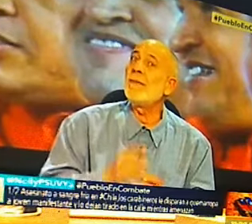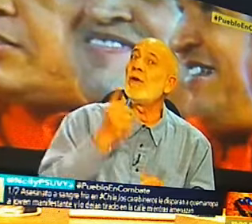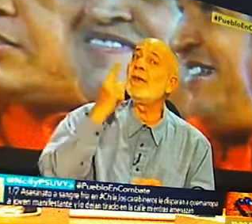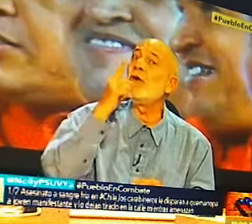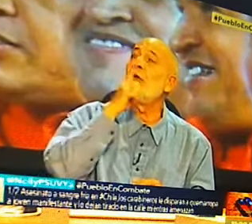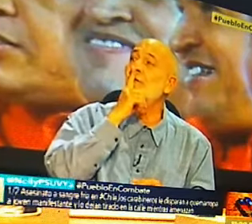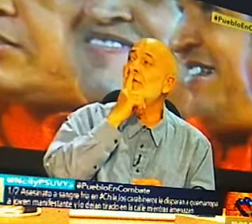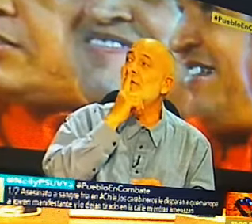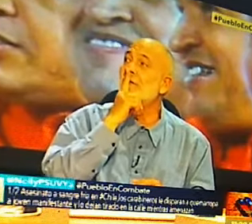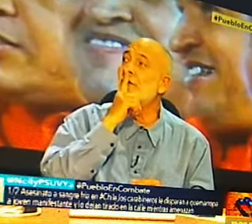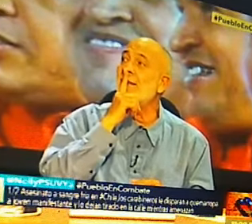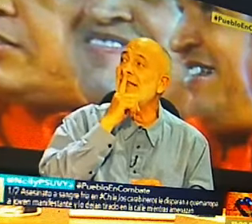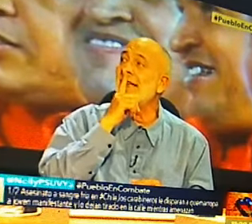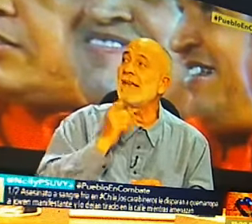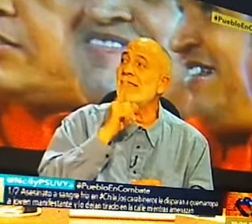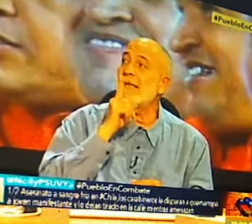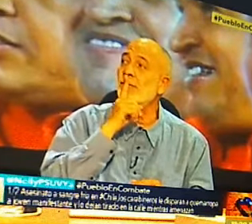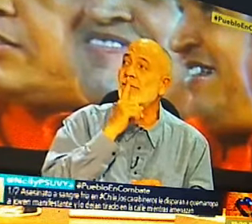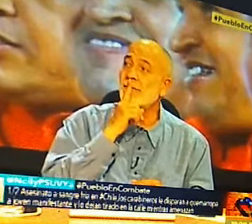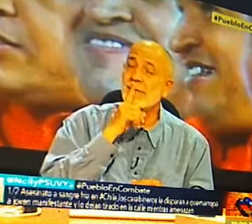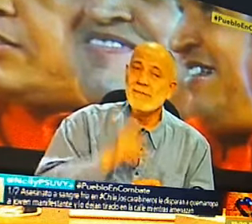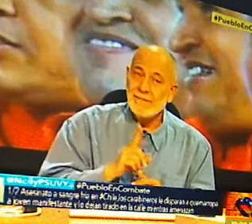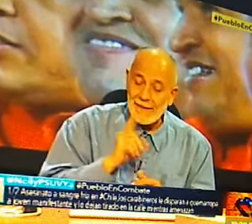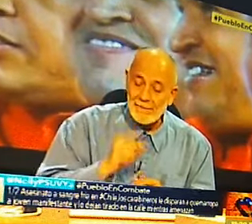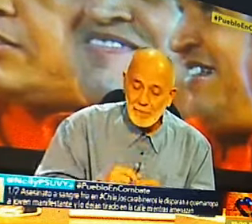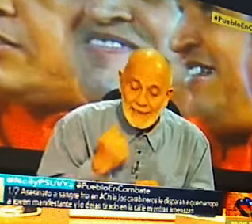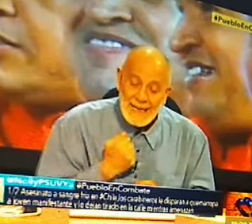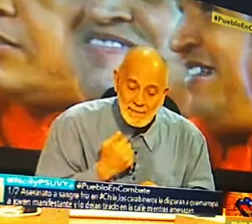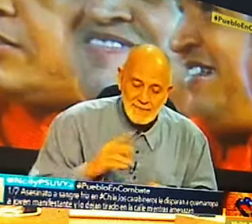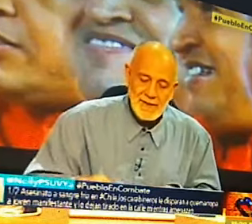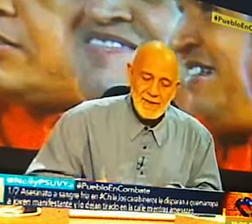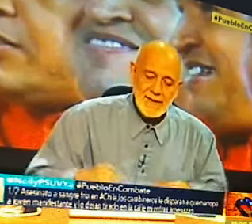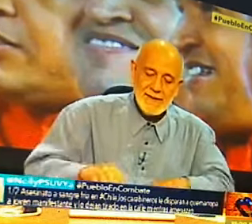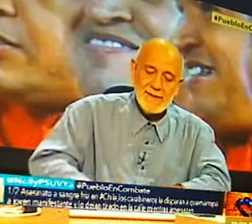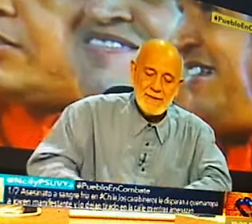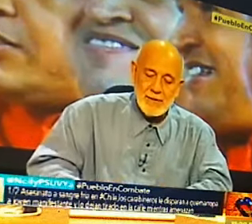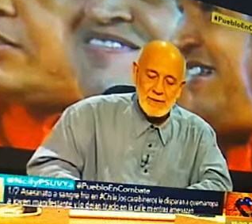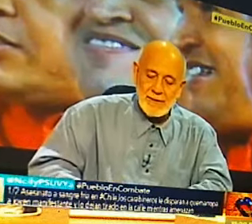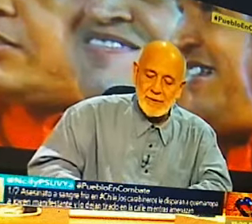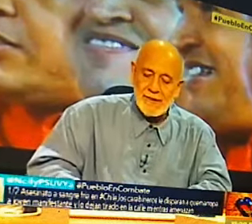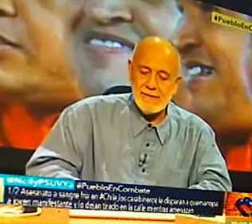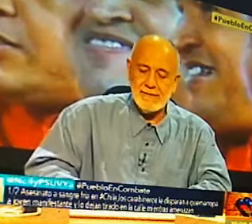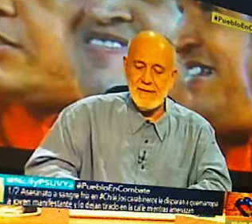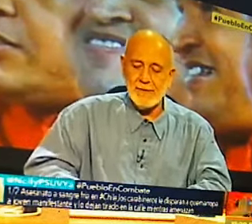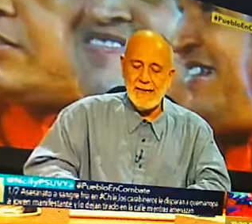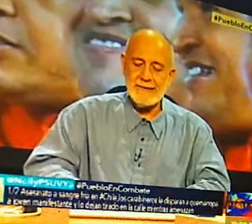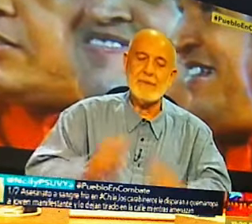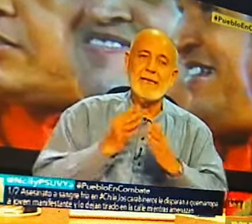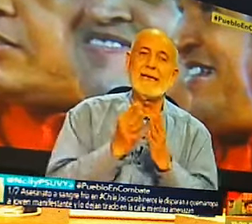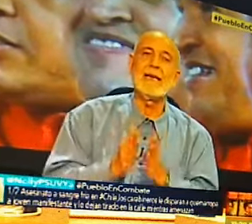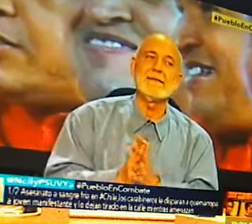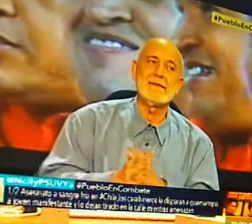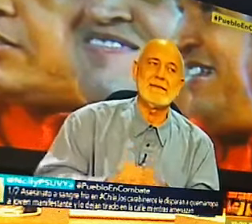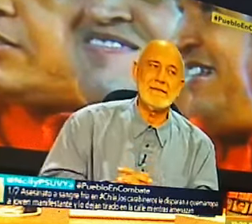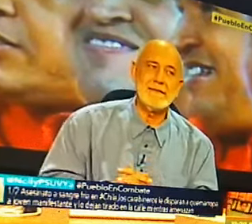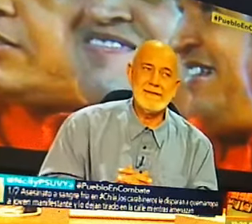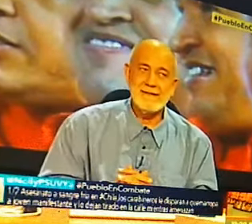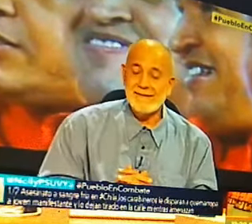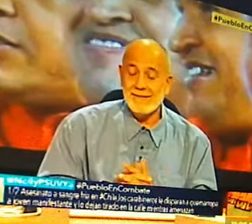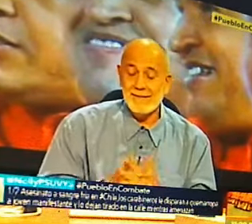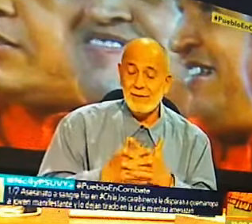se me olvidó lo elemental que era mi salud. ¿Ven? Cuidarme. Y a última hora, el cuidarse no era...